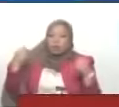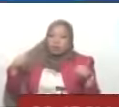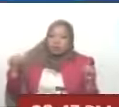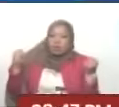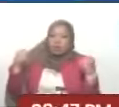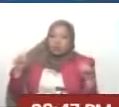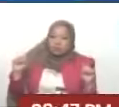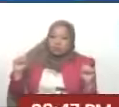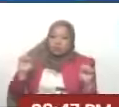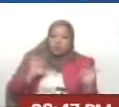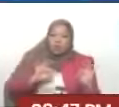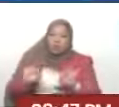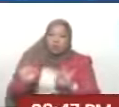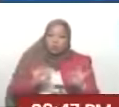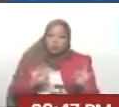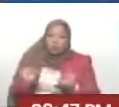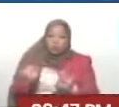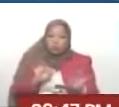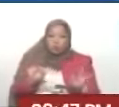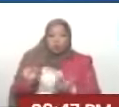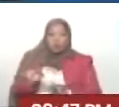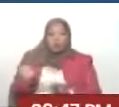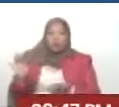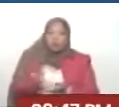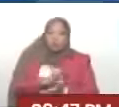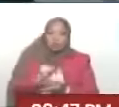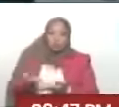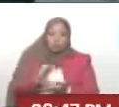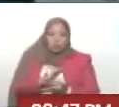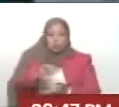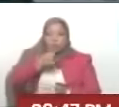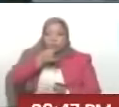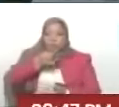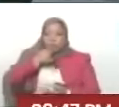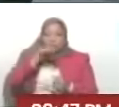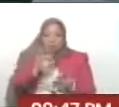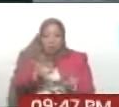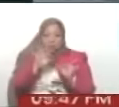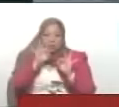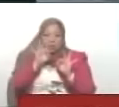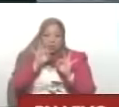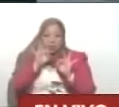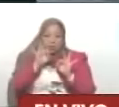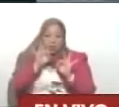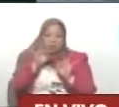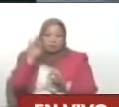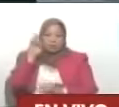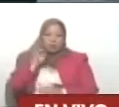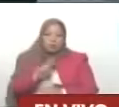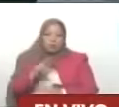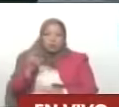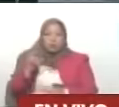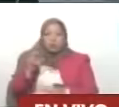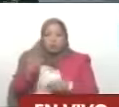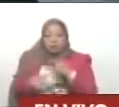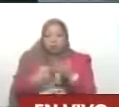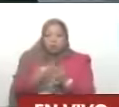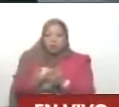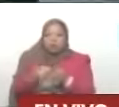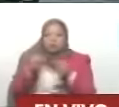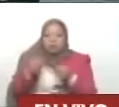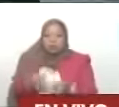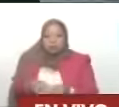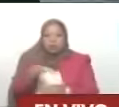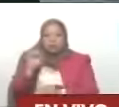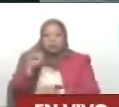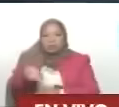Estamos ensayando coreografía y una estrofa de una canción muy especial, muy especial. Estamos la alta y la baja, la baja exacto. Y la alta.